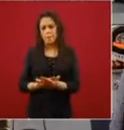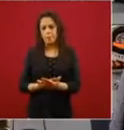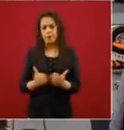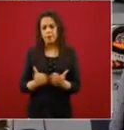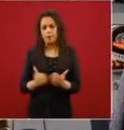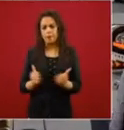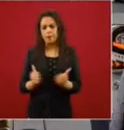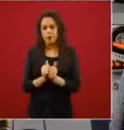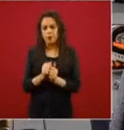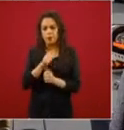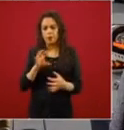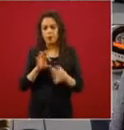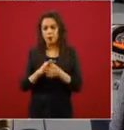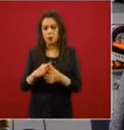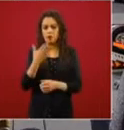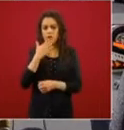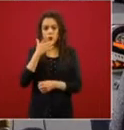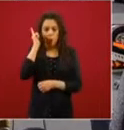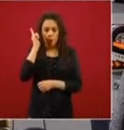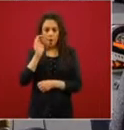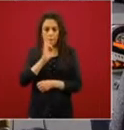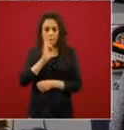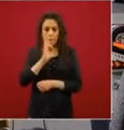si me permite, en una segunda pregunta.